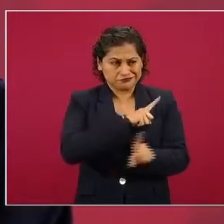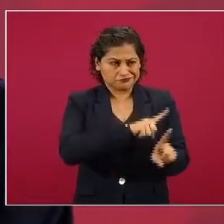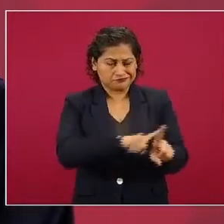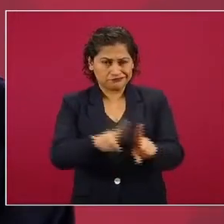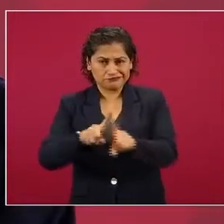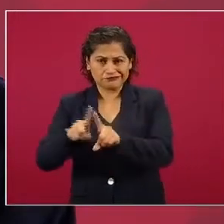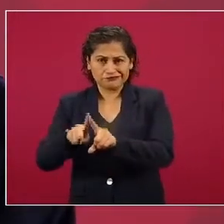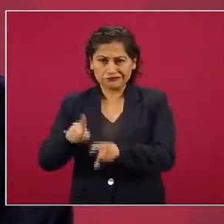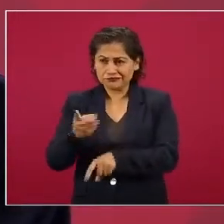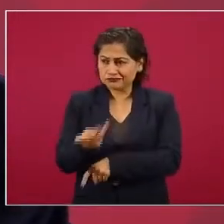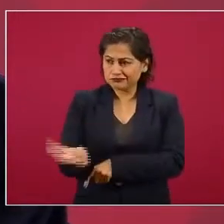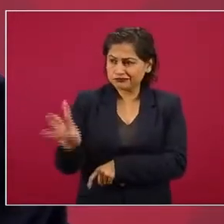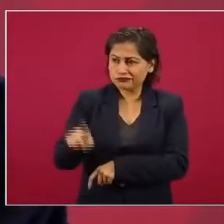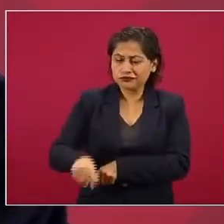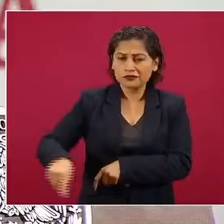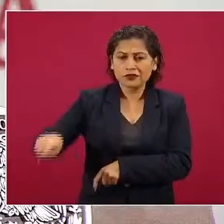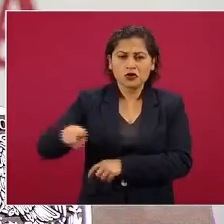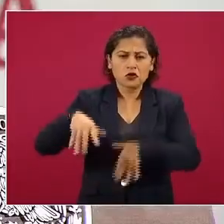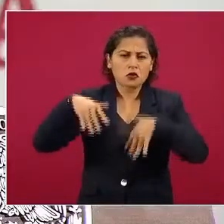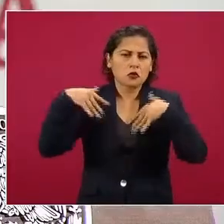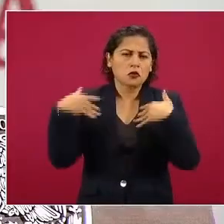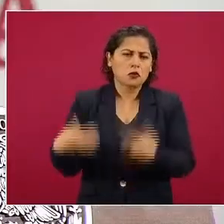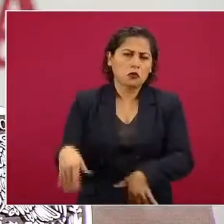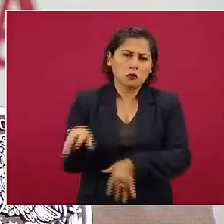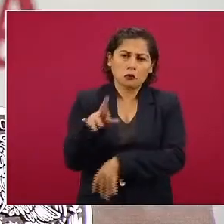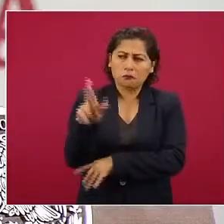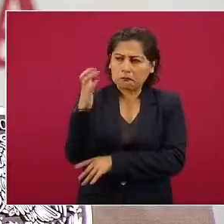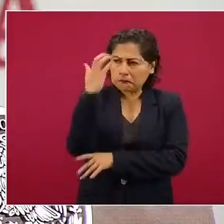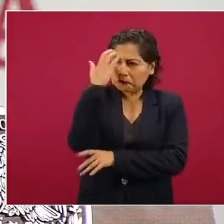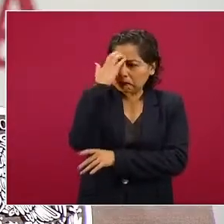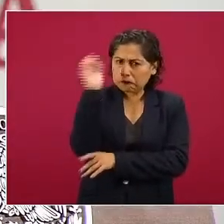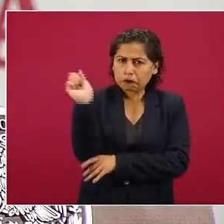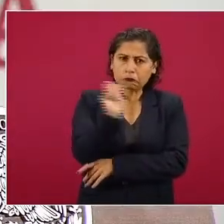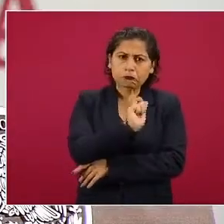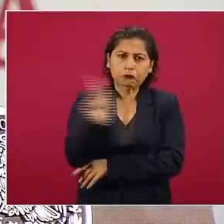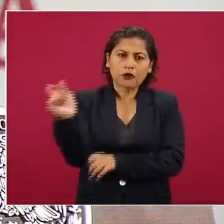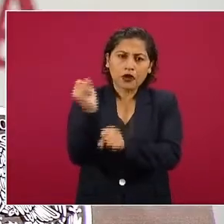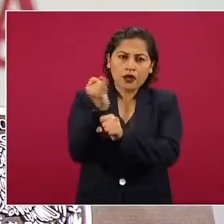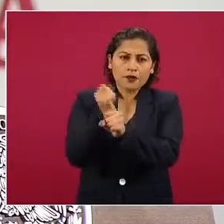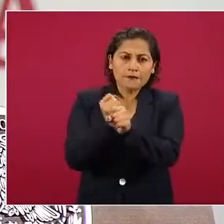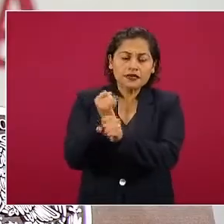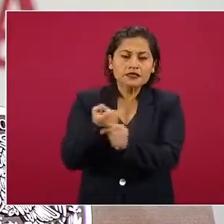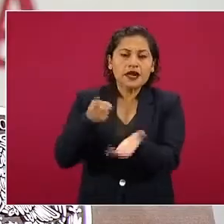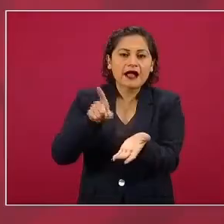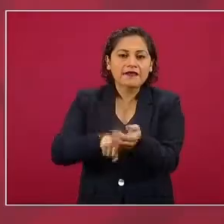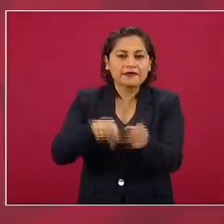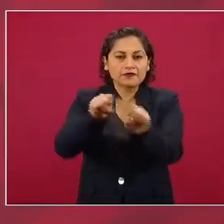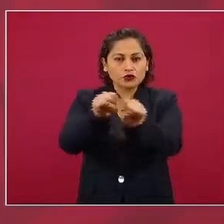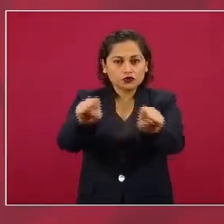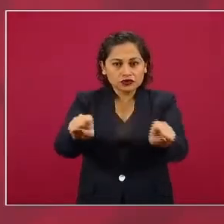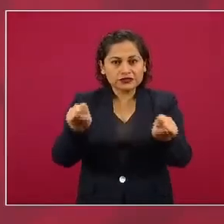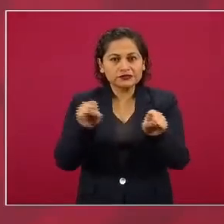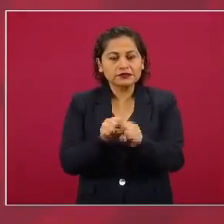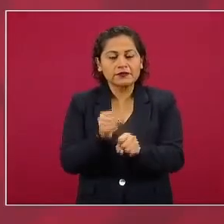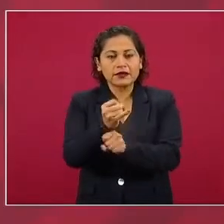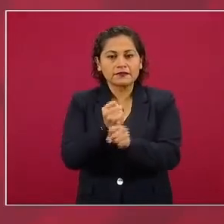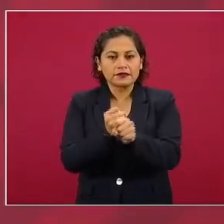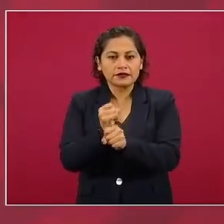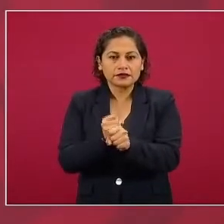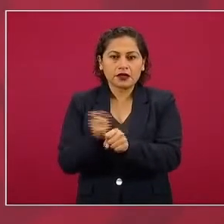reconocidos investigadores del Sistema Nacional de Investigadores, nivel 3,